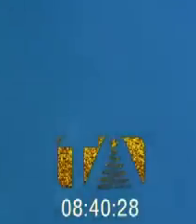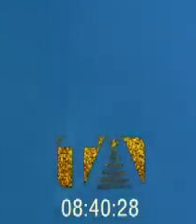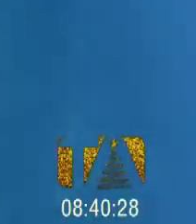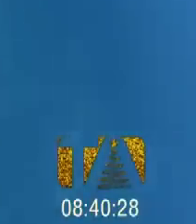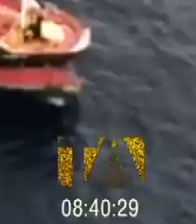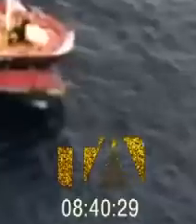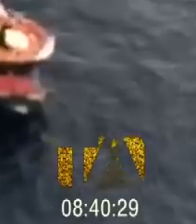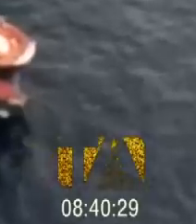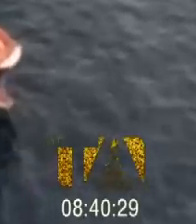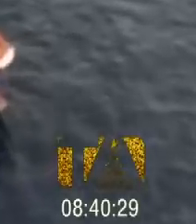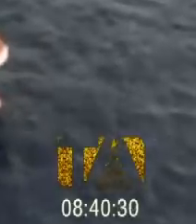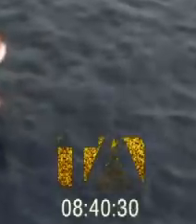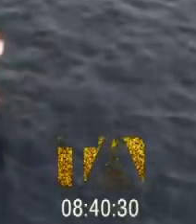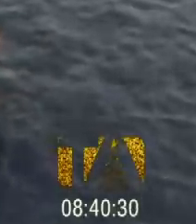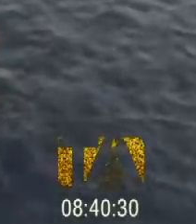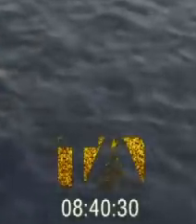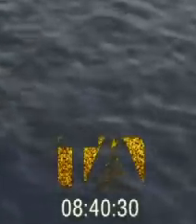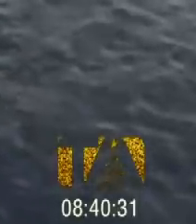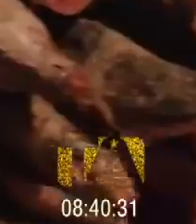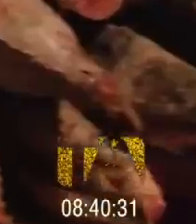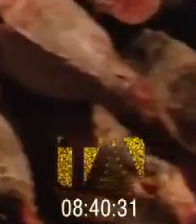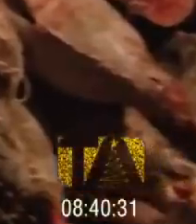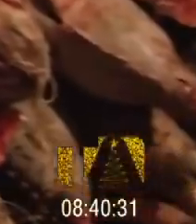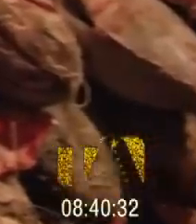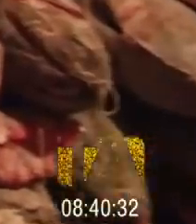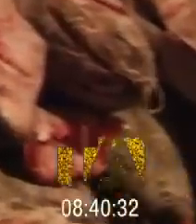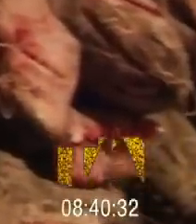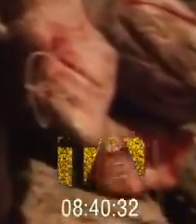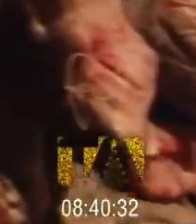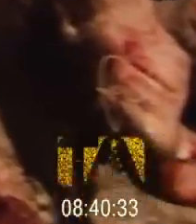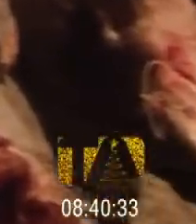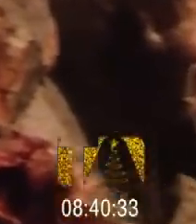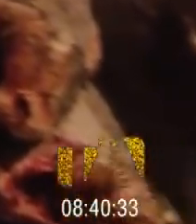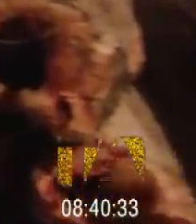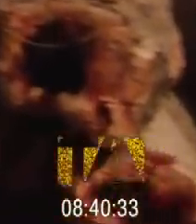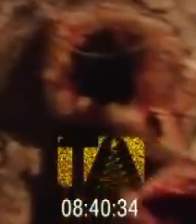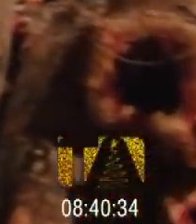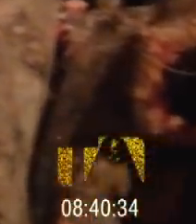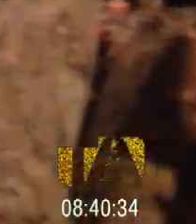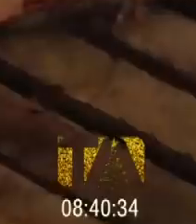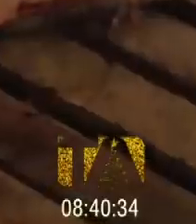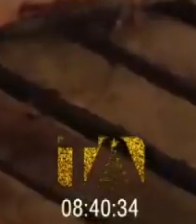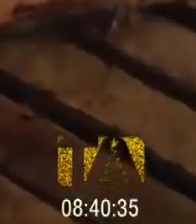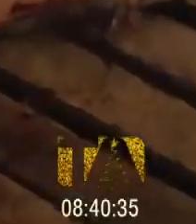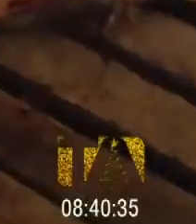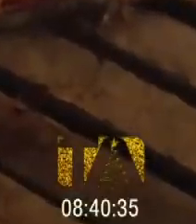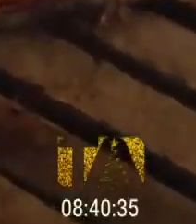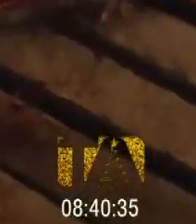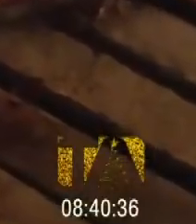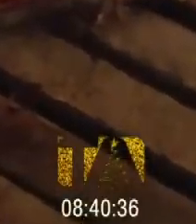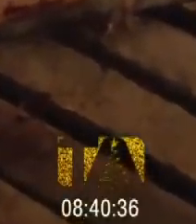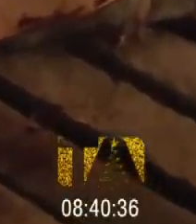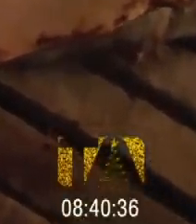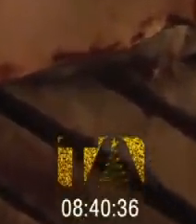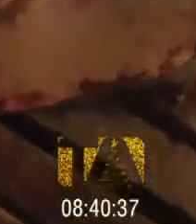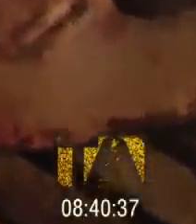comida. Así los barcos logran pescar especies marinas de Galápagos que no deberían pescar. Toda esta problemática se busca evitar a